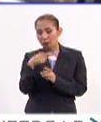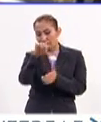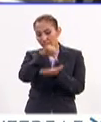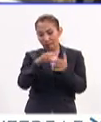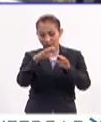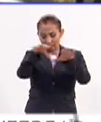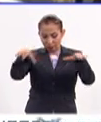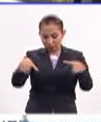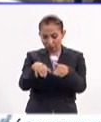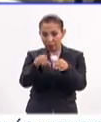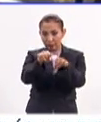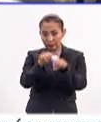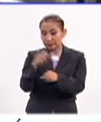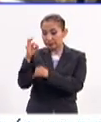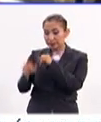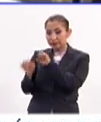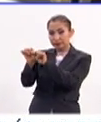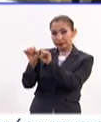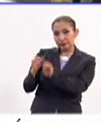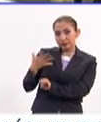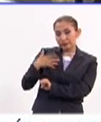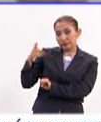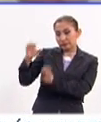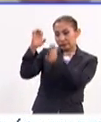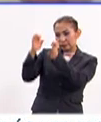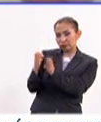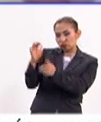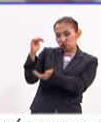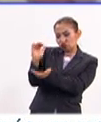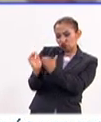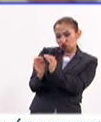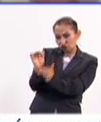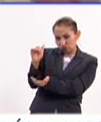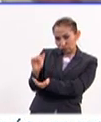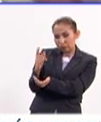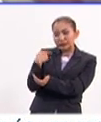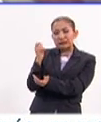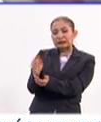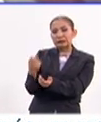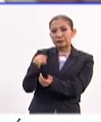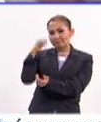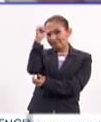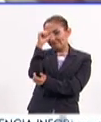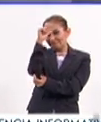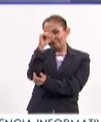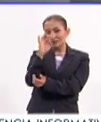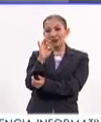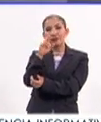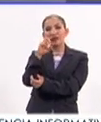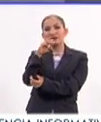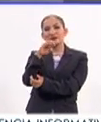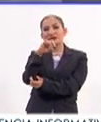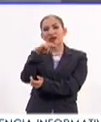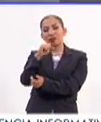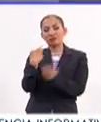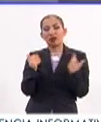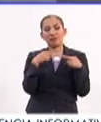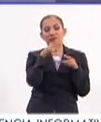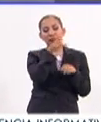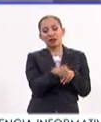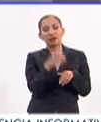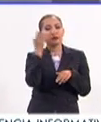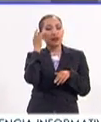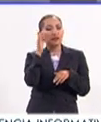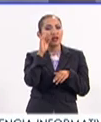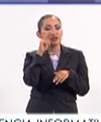centro de la sala. La última sala cuenta con estatuas en pequeño formato que representan a frailes franciscanos y una representación de